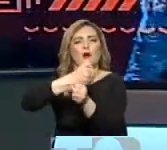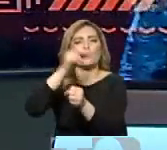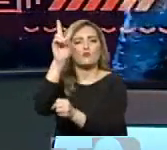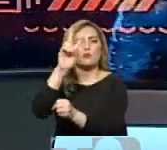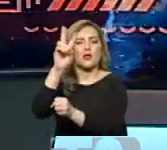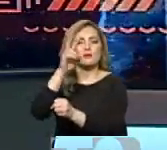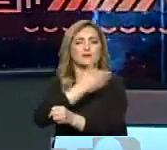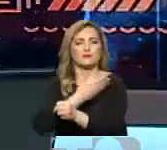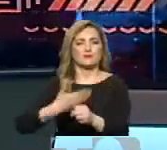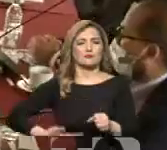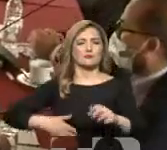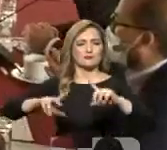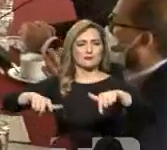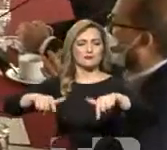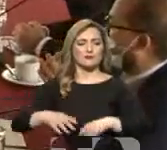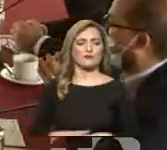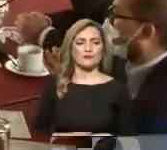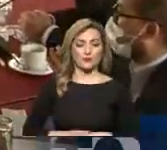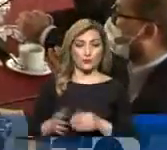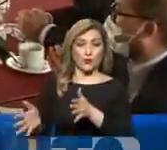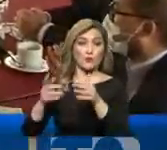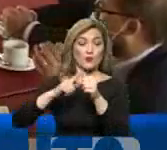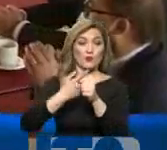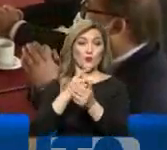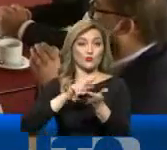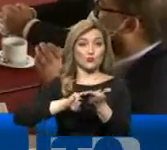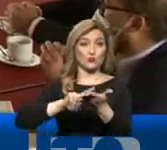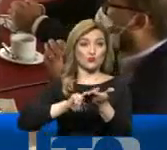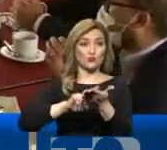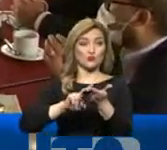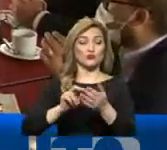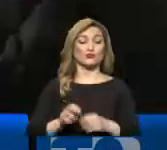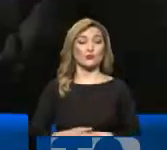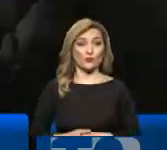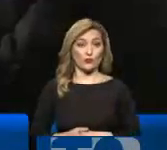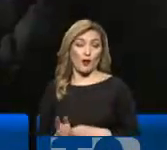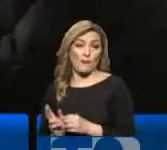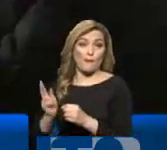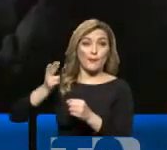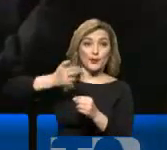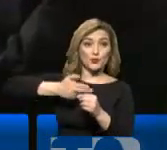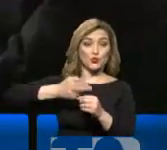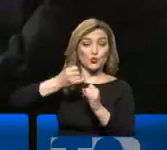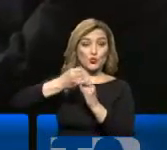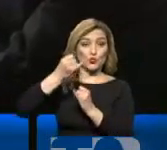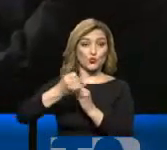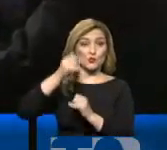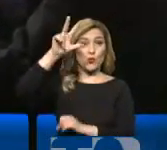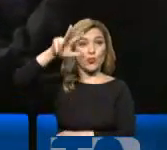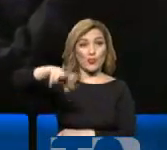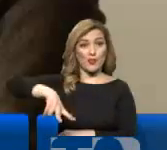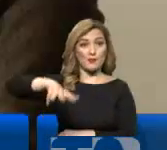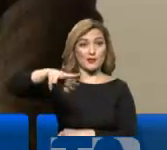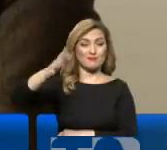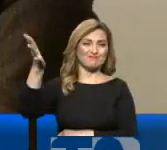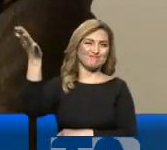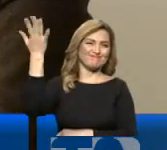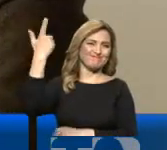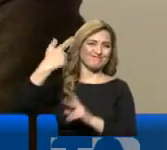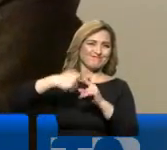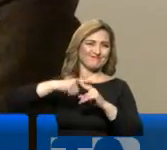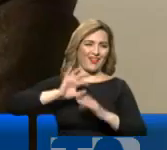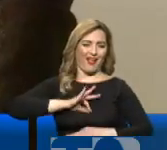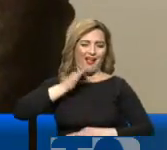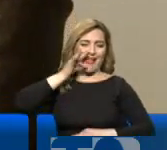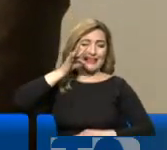viernes. Fue la primera sesión de gabinete ampliado presencial en los últimos 3 meses desde que se inició